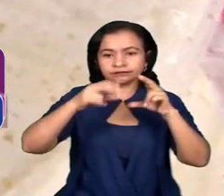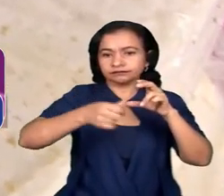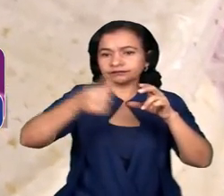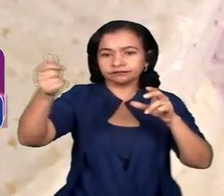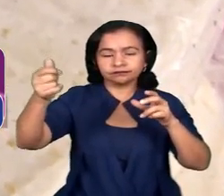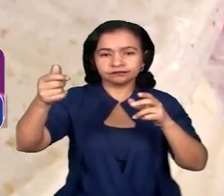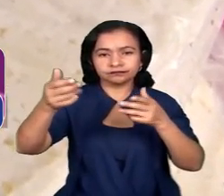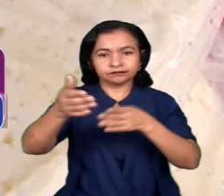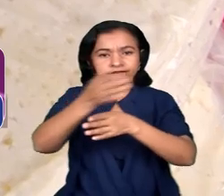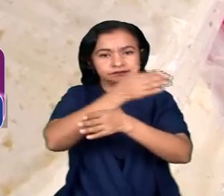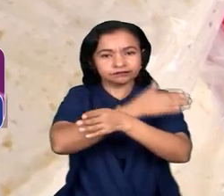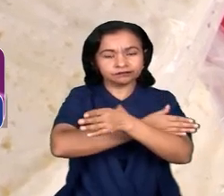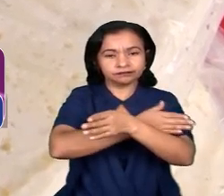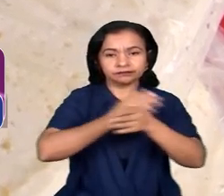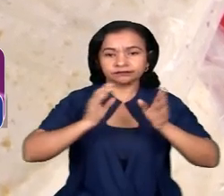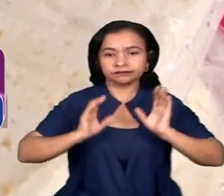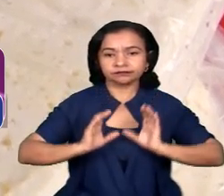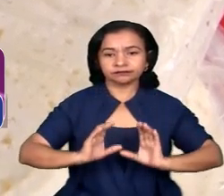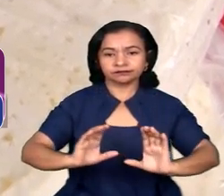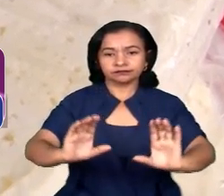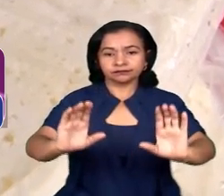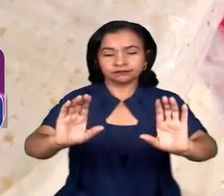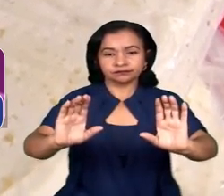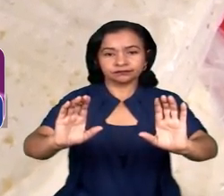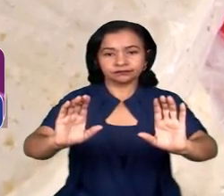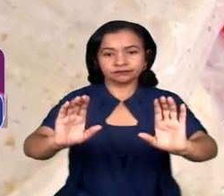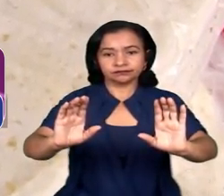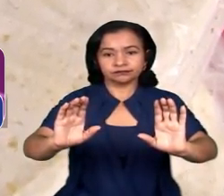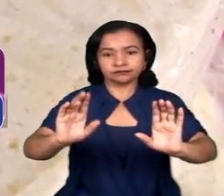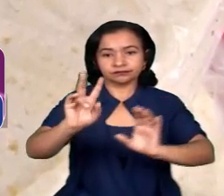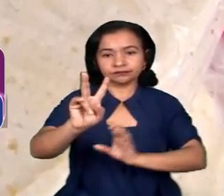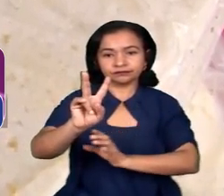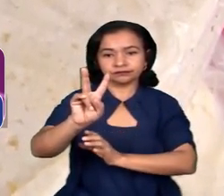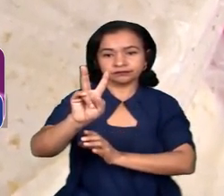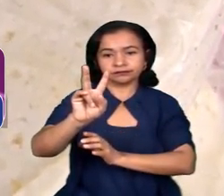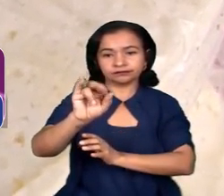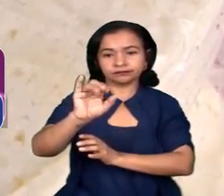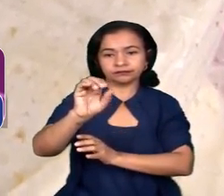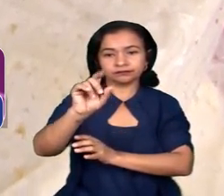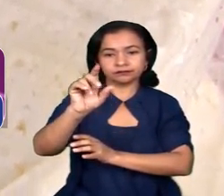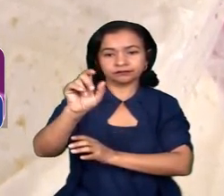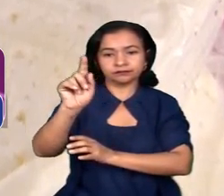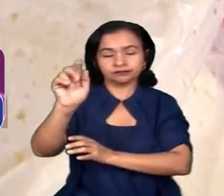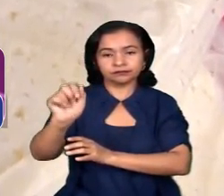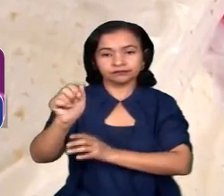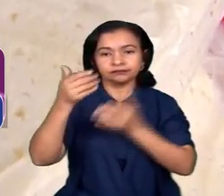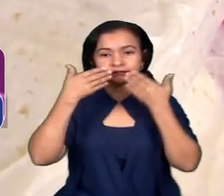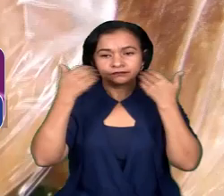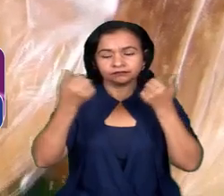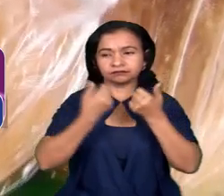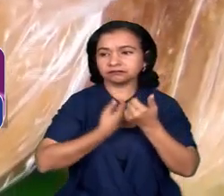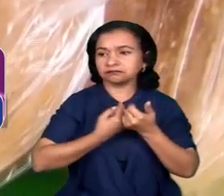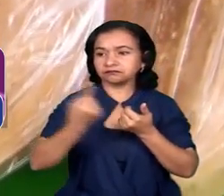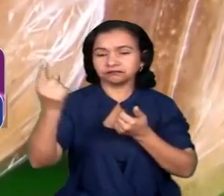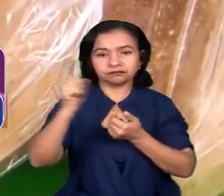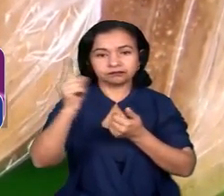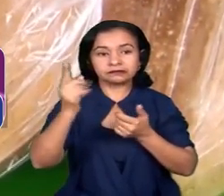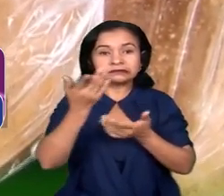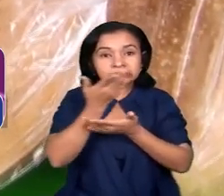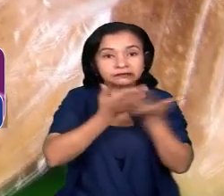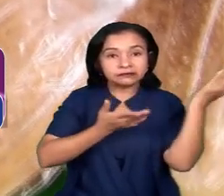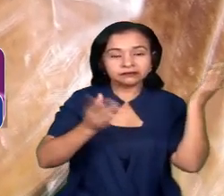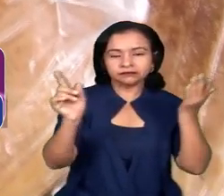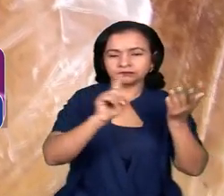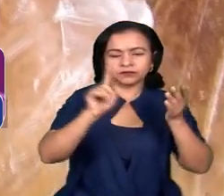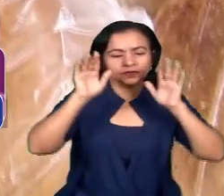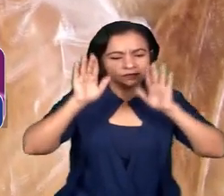en el tiempo que me dejó en la calle, yo fue doña Violeta y el mismo Arnoldo. Yo no me fui, estuve a punto, pero no